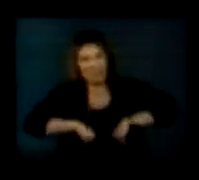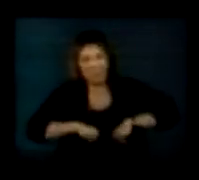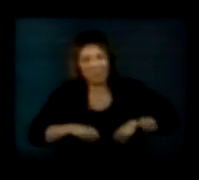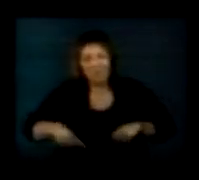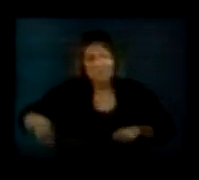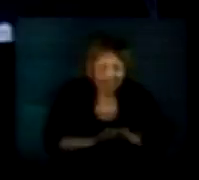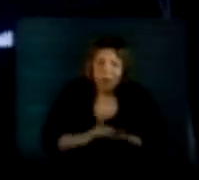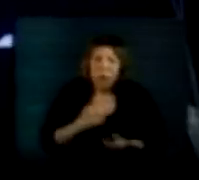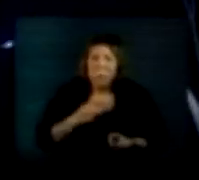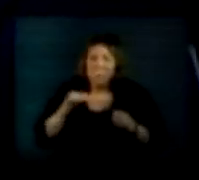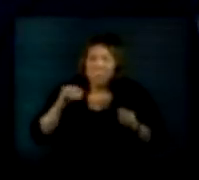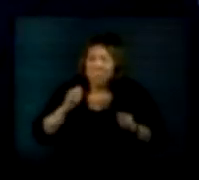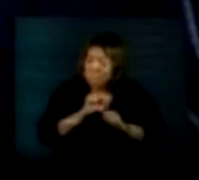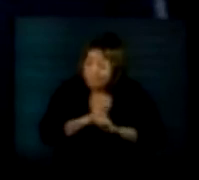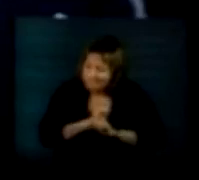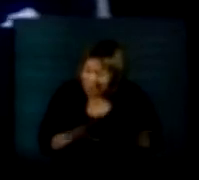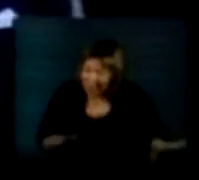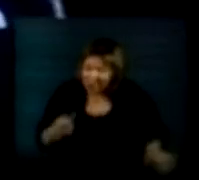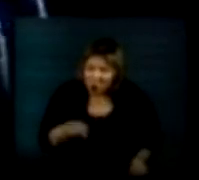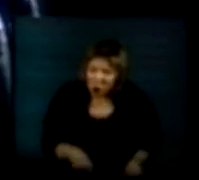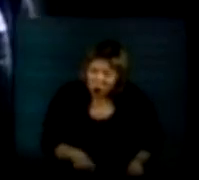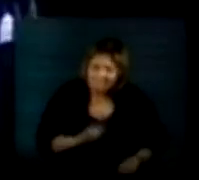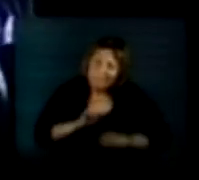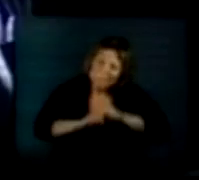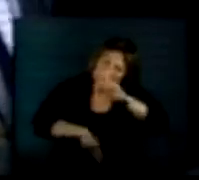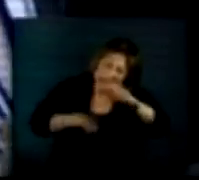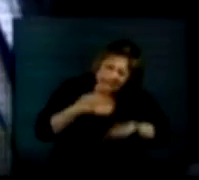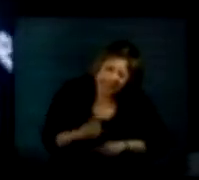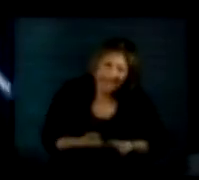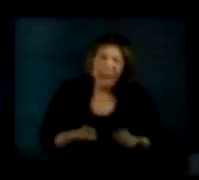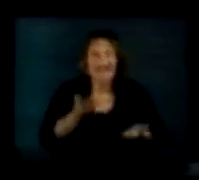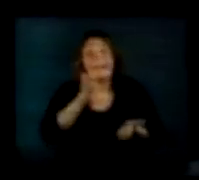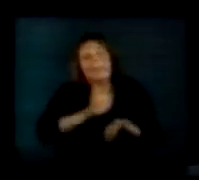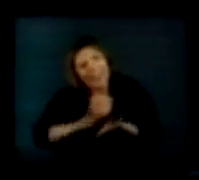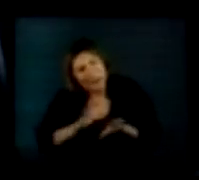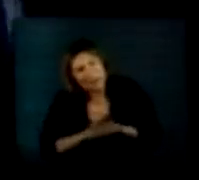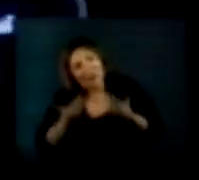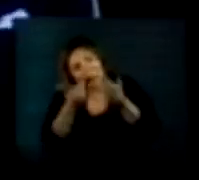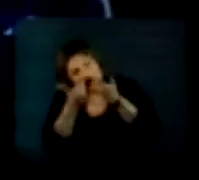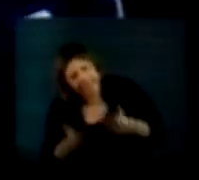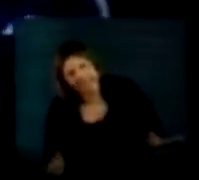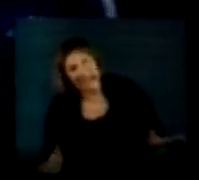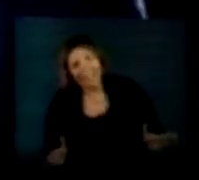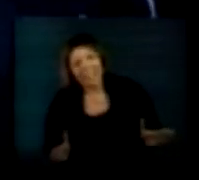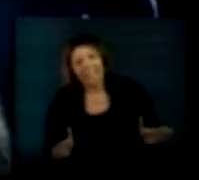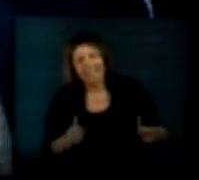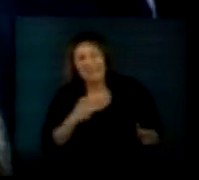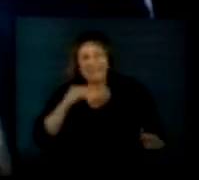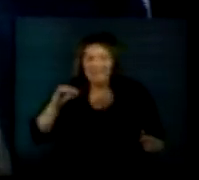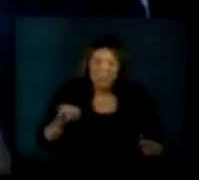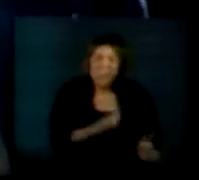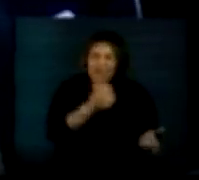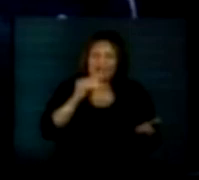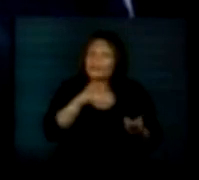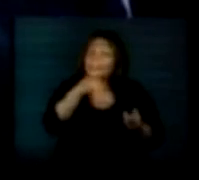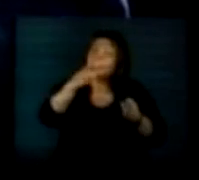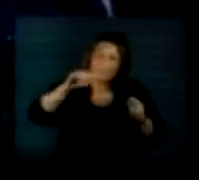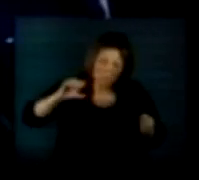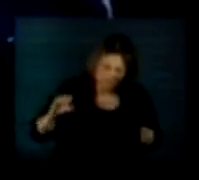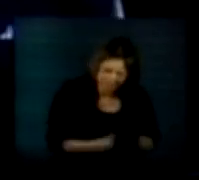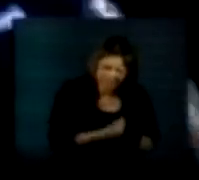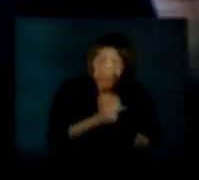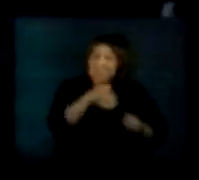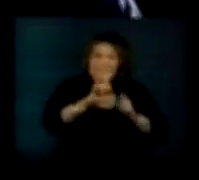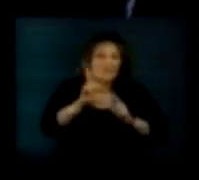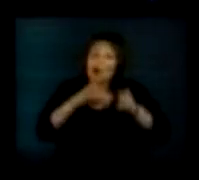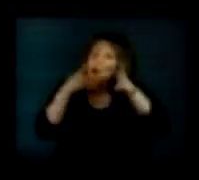abrazados. Tengo el derecho para gritar en este mundo que derrotados son solo aquellos que dejan de